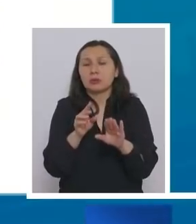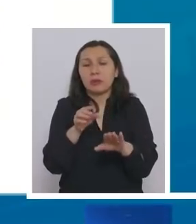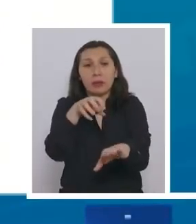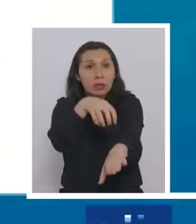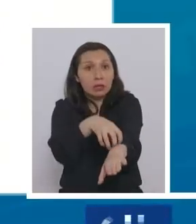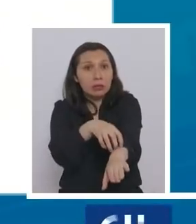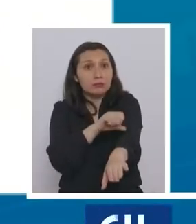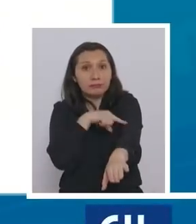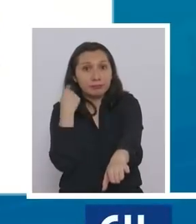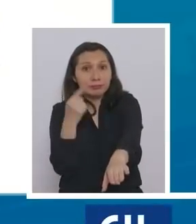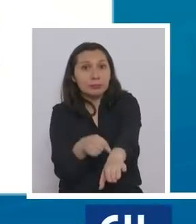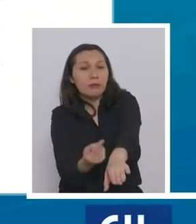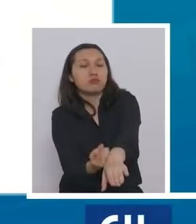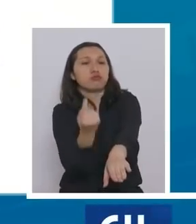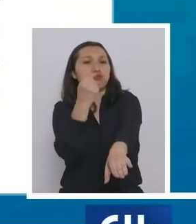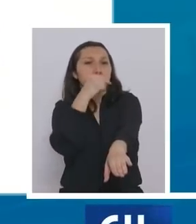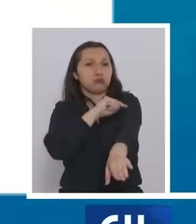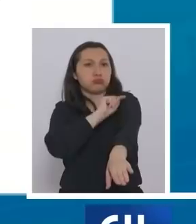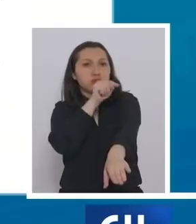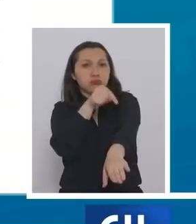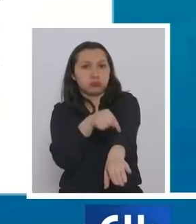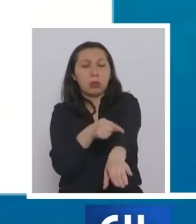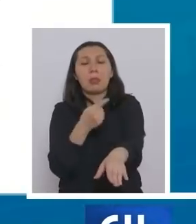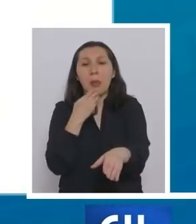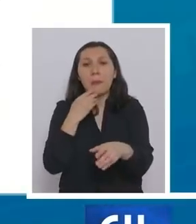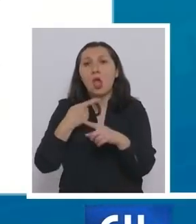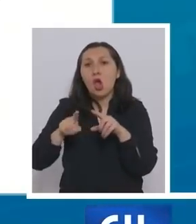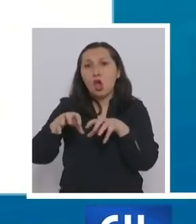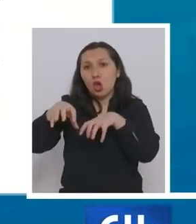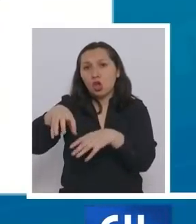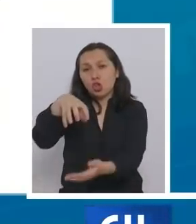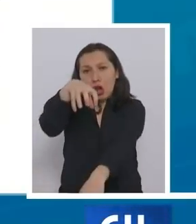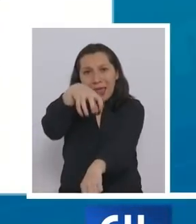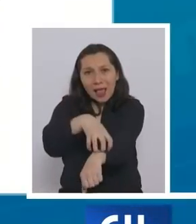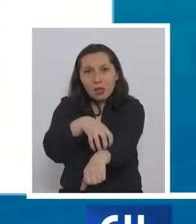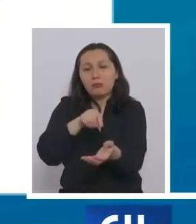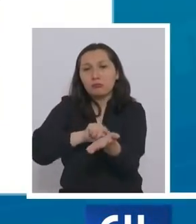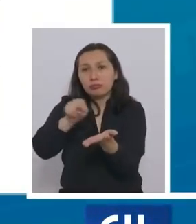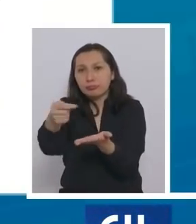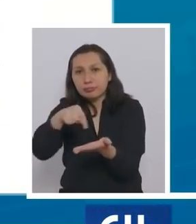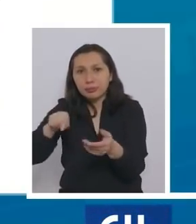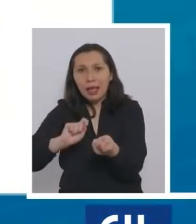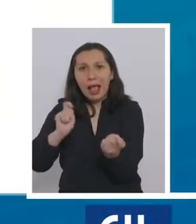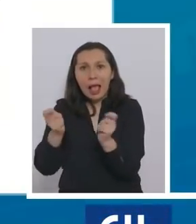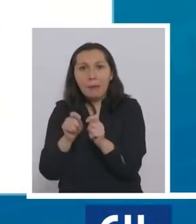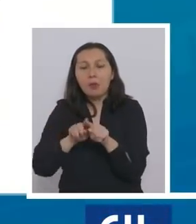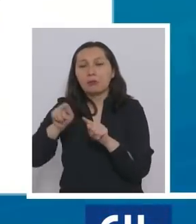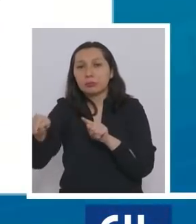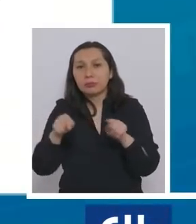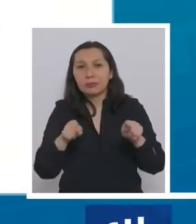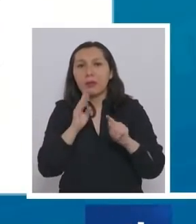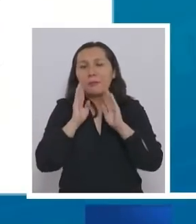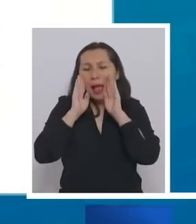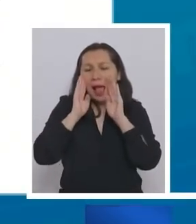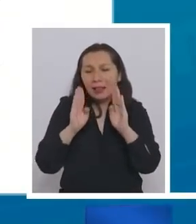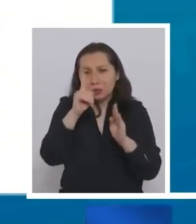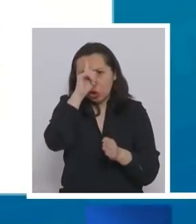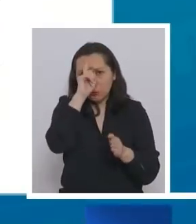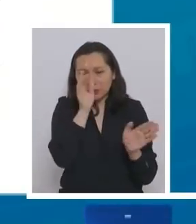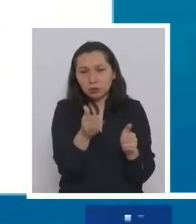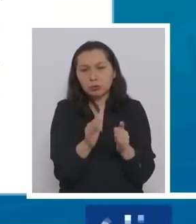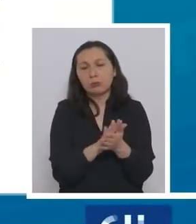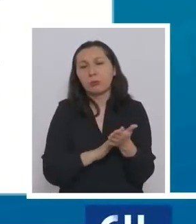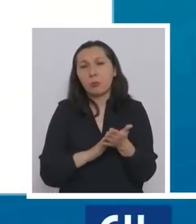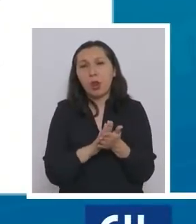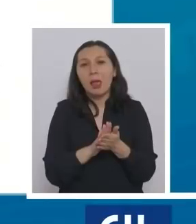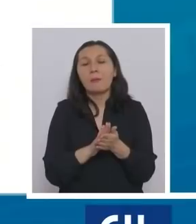pacientes críticos intra e interregionales y fortaleceremos las estrategias implementadas en la atención primaria de salud, como por